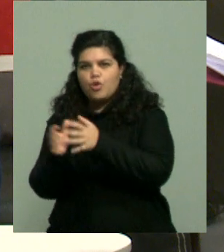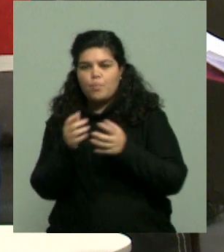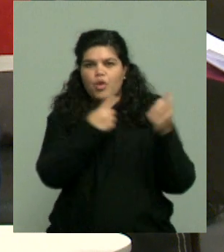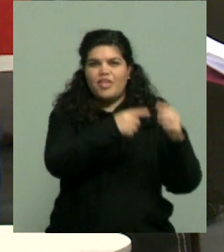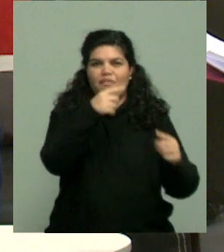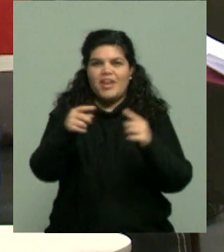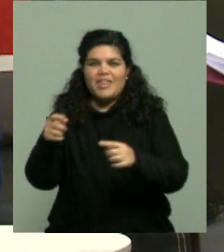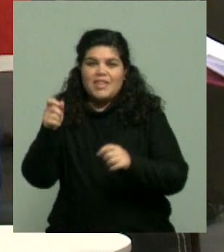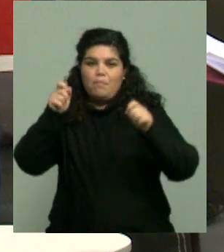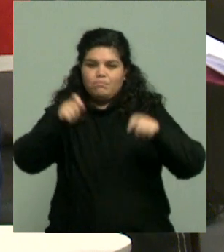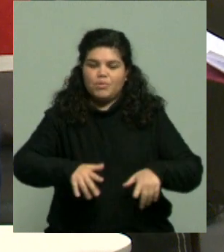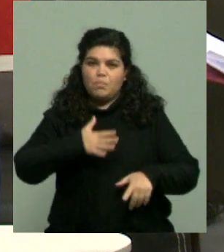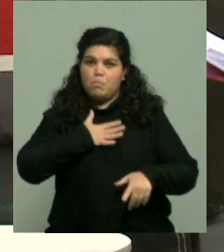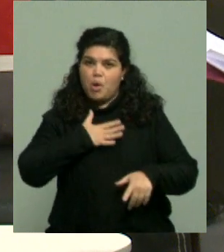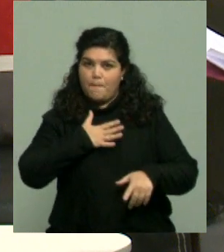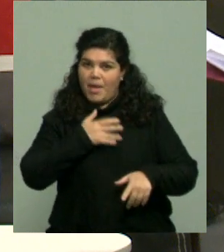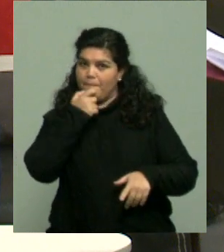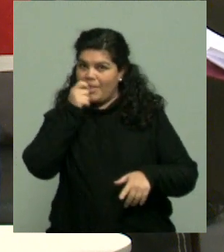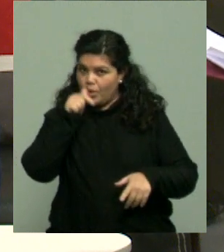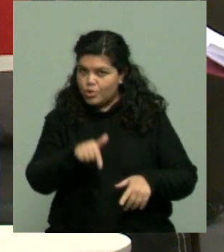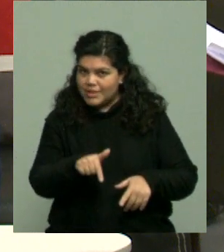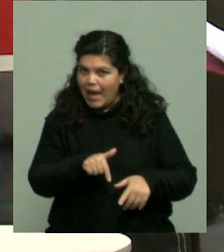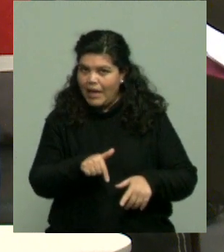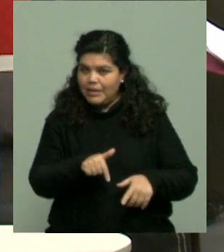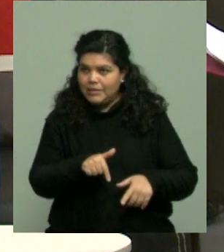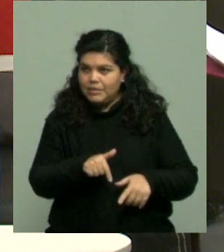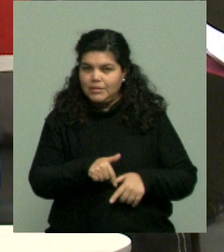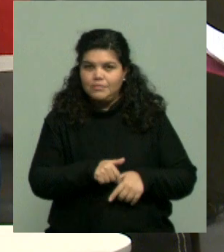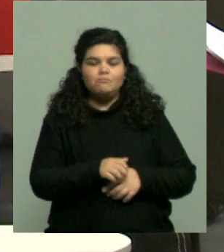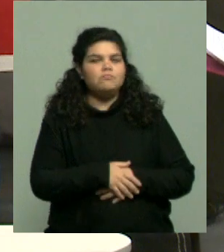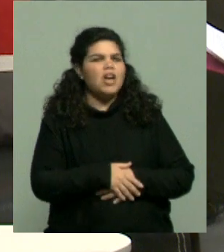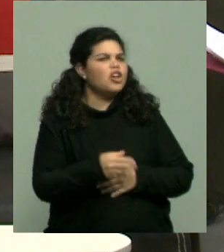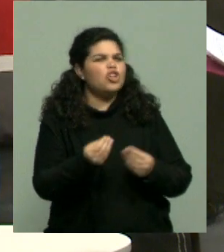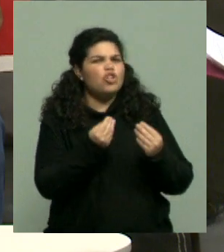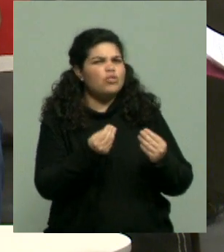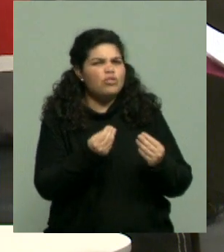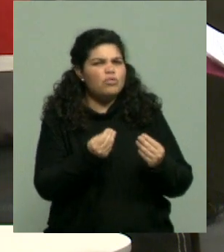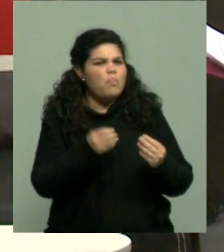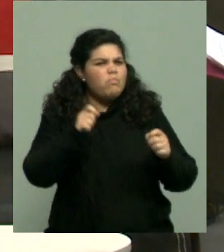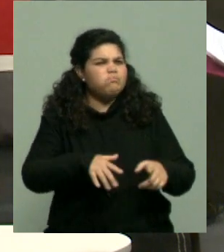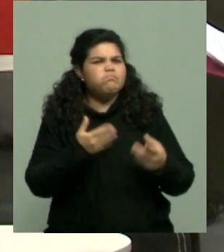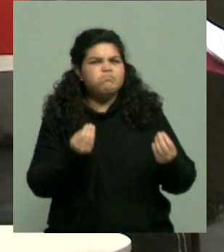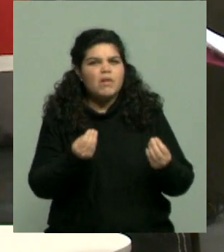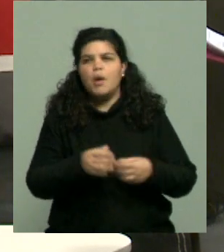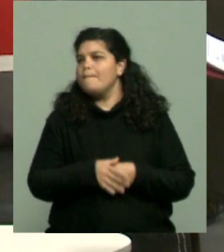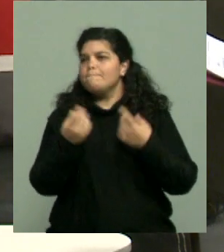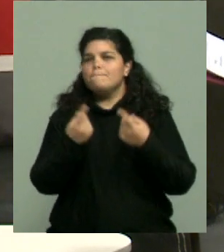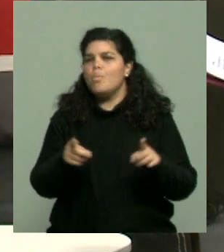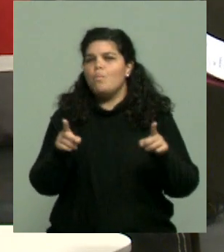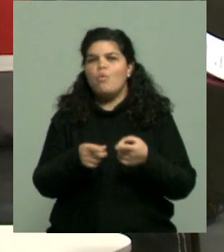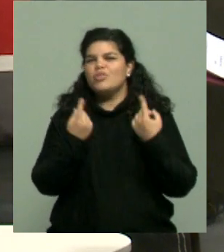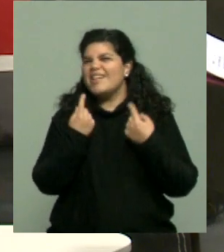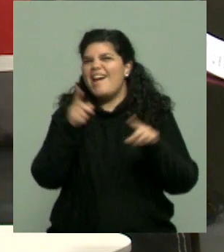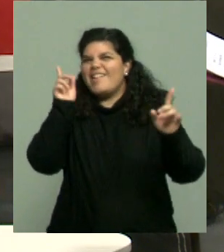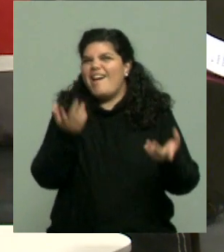mendocinas, ¿no? Del palo, por así decirlo. ¿Del palo cómo sería? A ver. El palo de las músicas raras, música un poco... ¿Música del mundo,